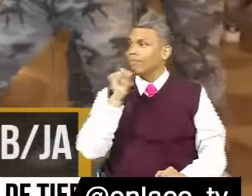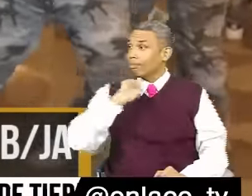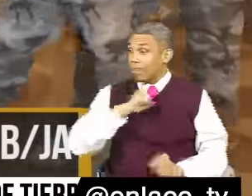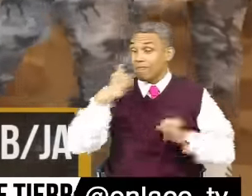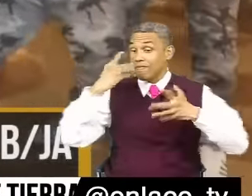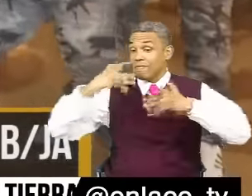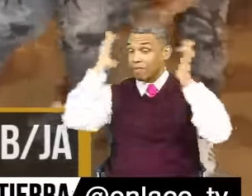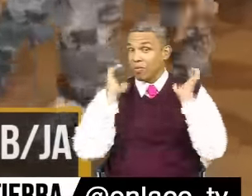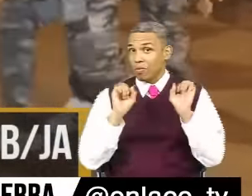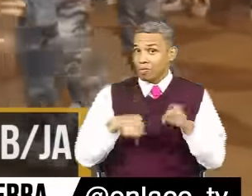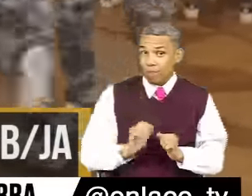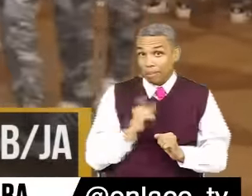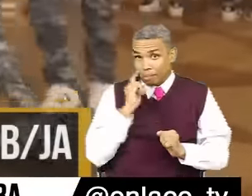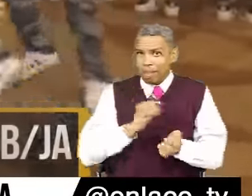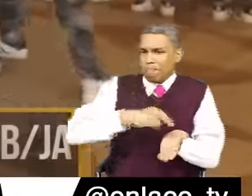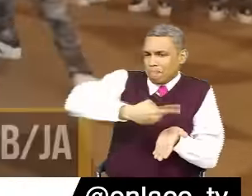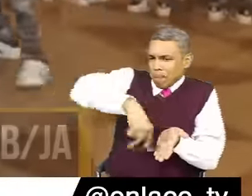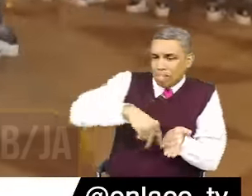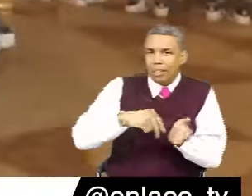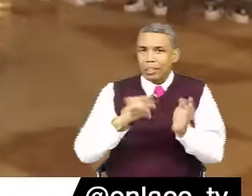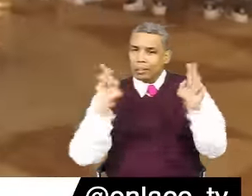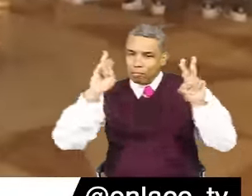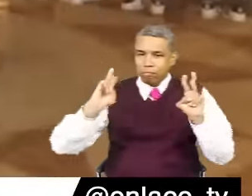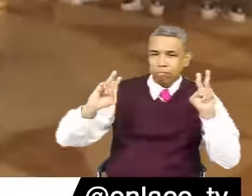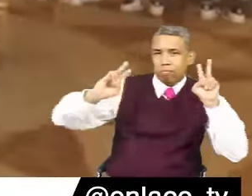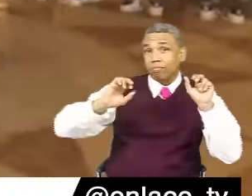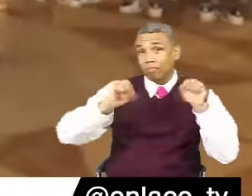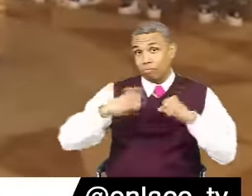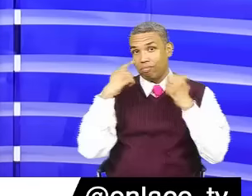por medio del arte, el baile y la cultura urbana.